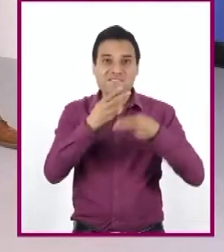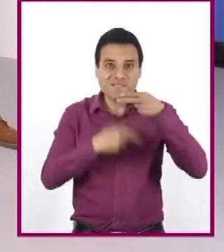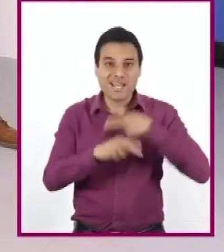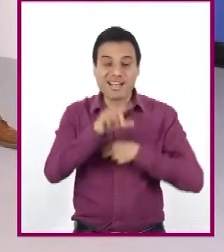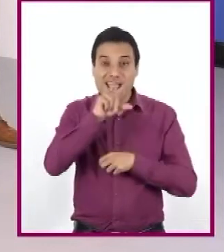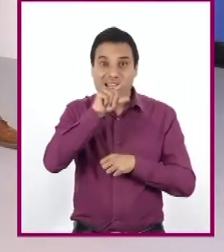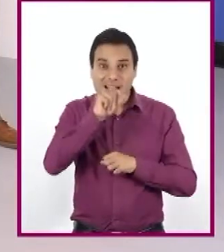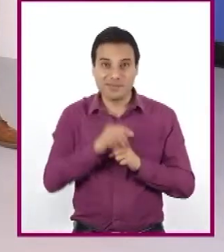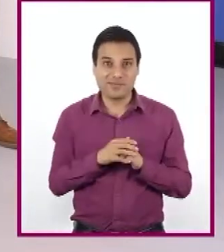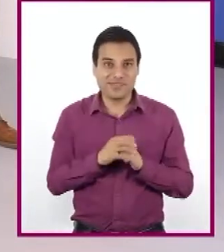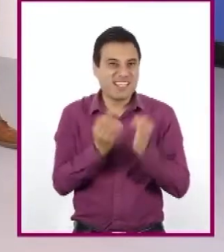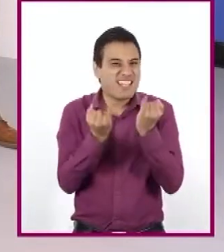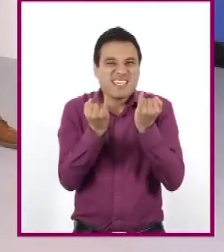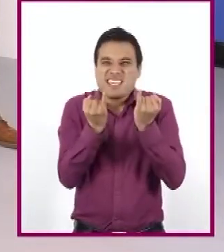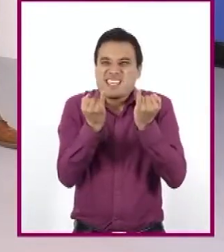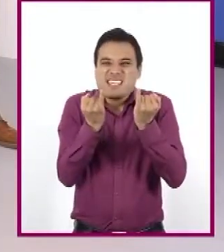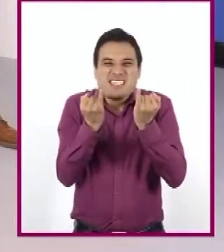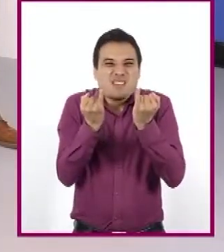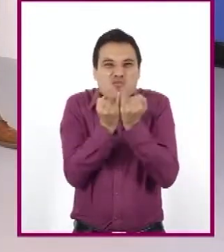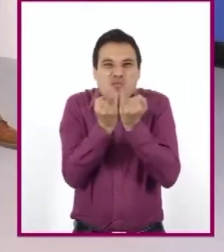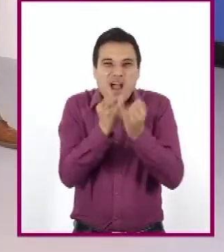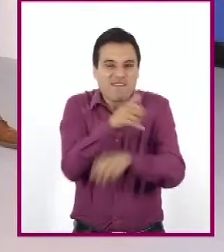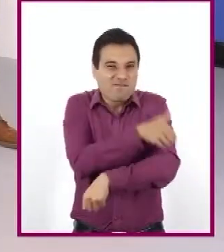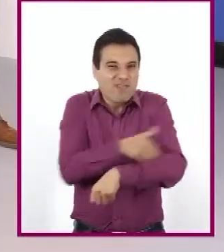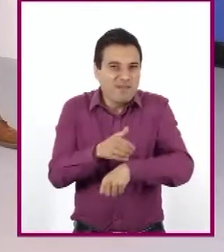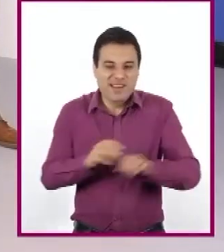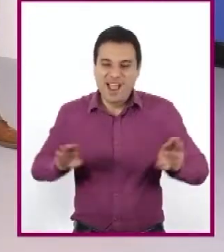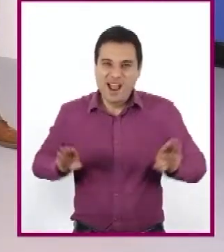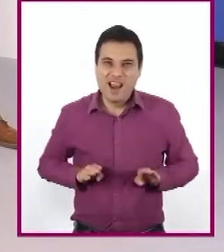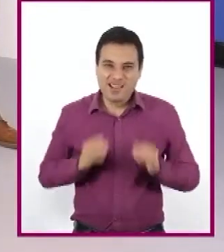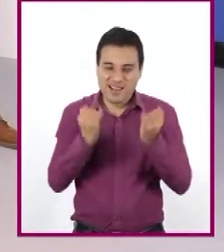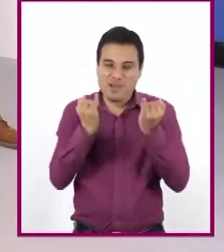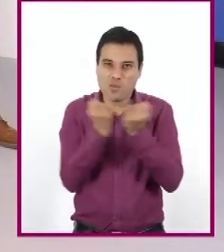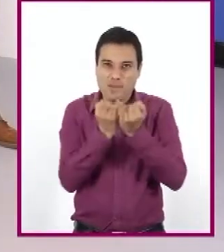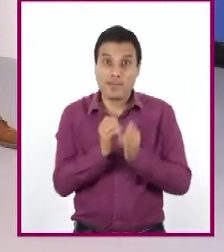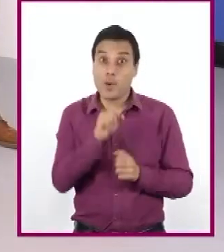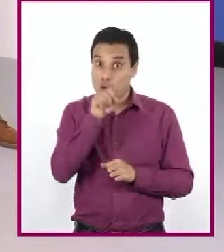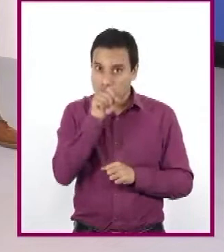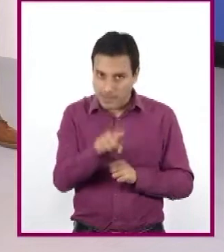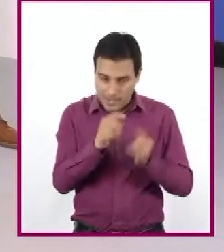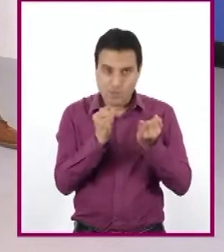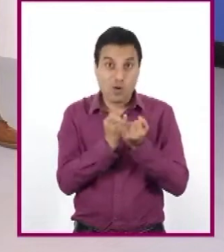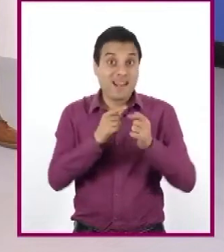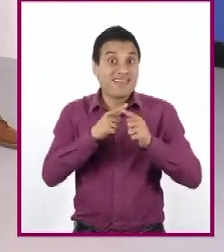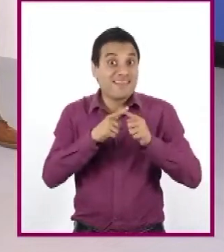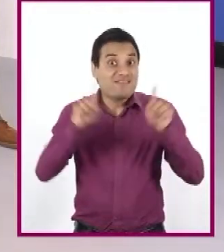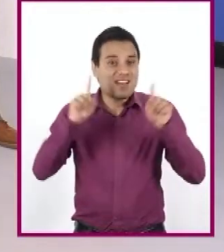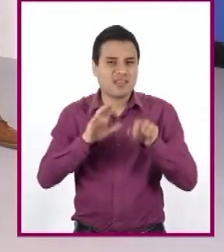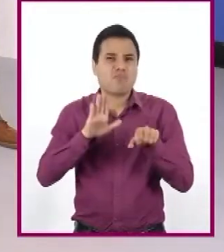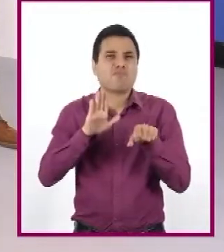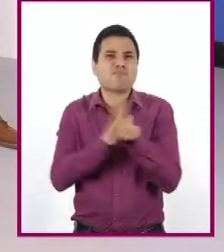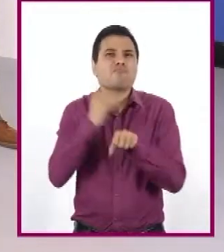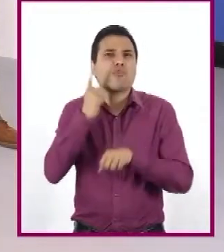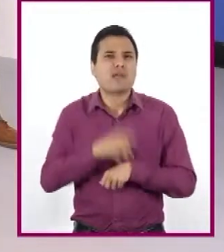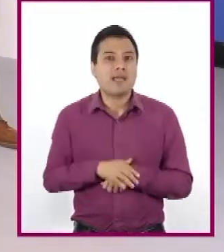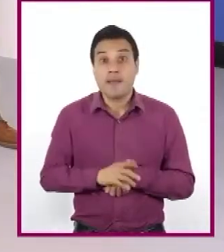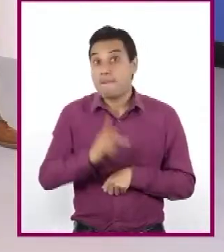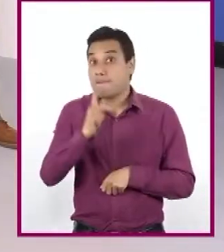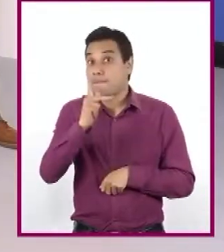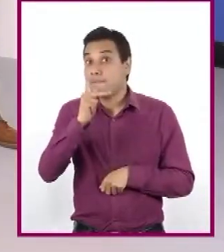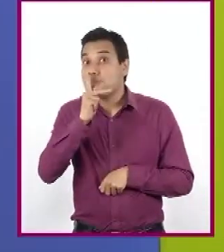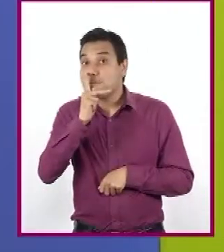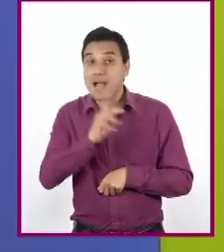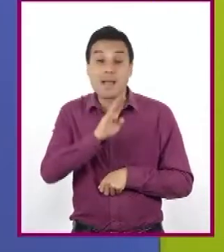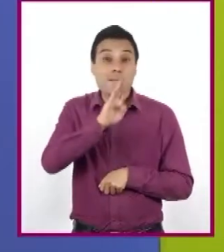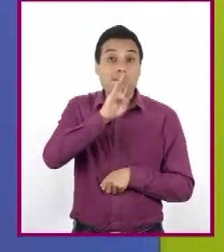mismas características de su especie, pero a la vez muy diferente, ya que cuenta con la información genética que le heredó su papá y su